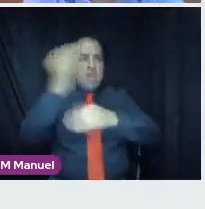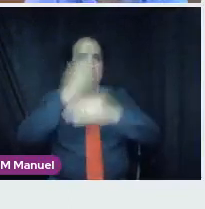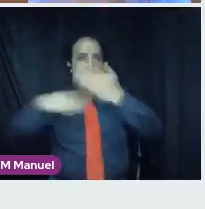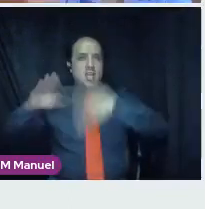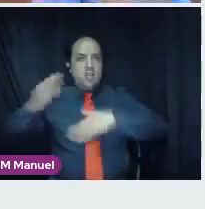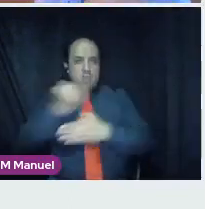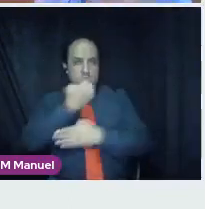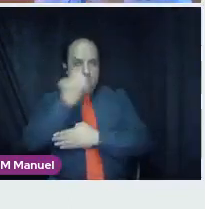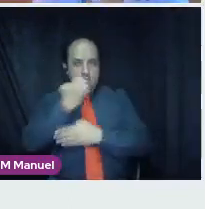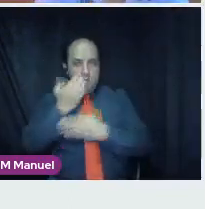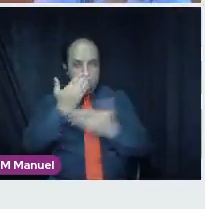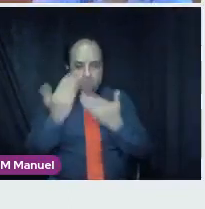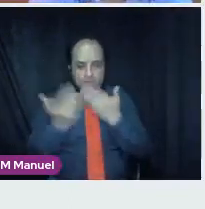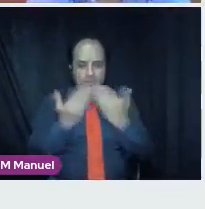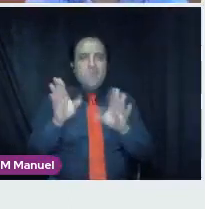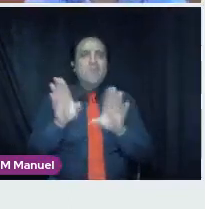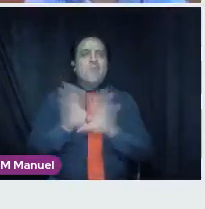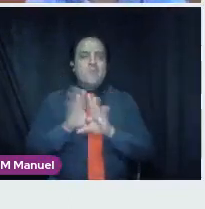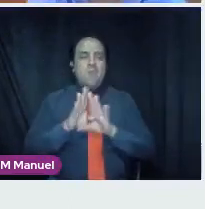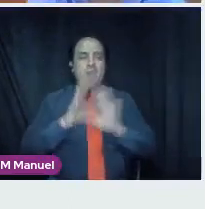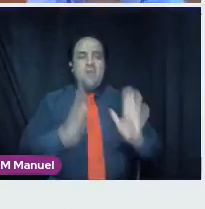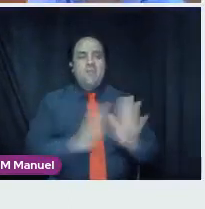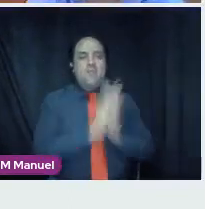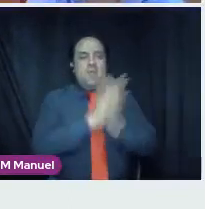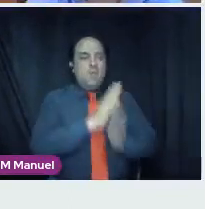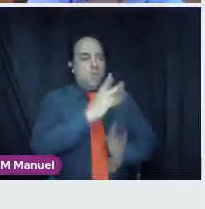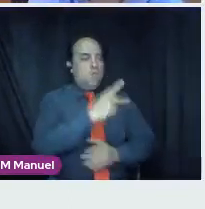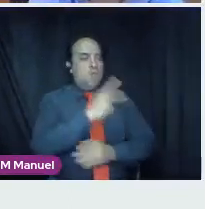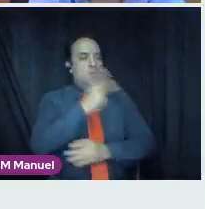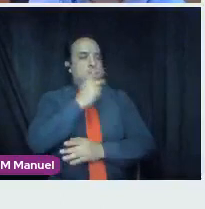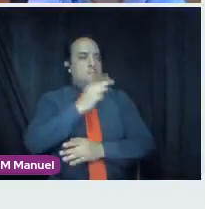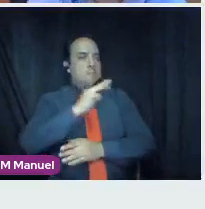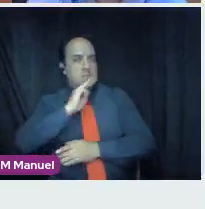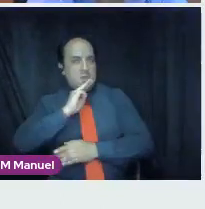académico desde esta participación de los padres.